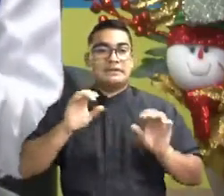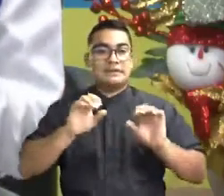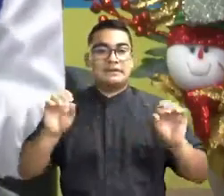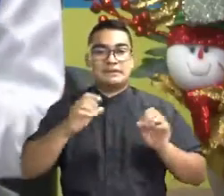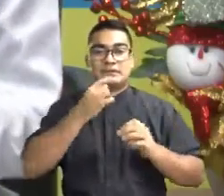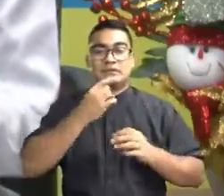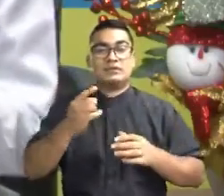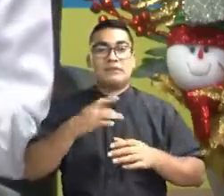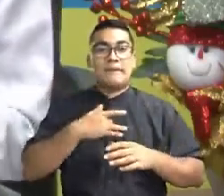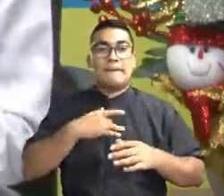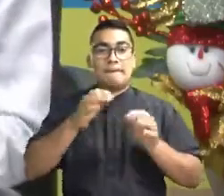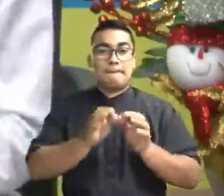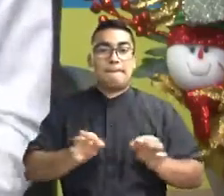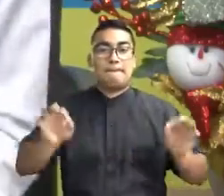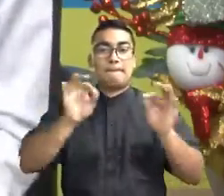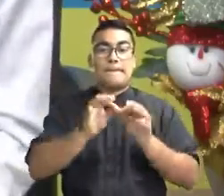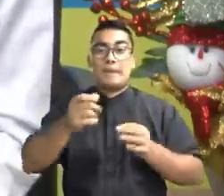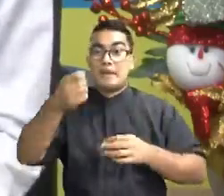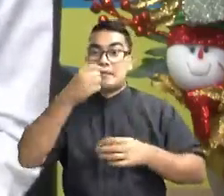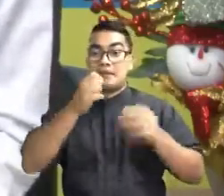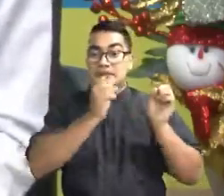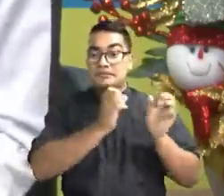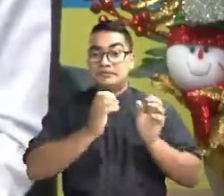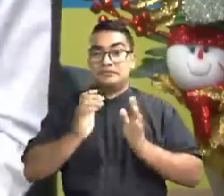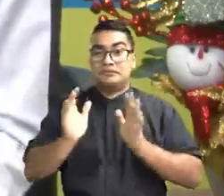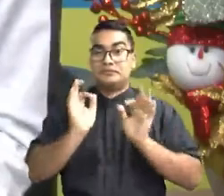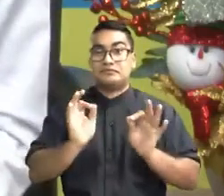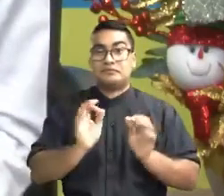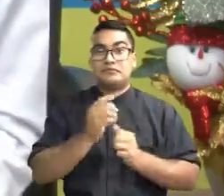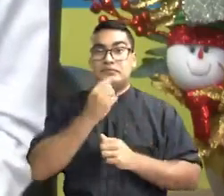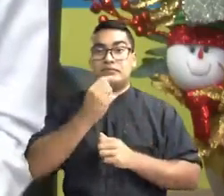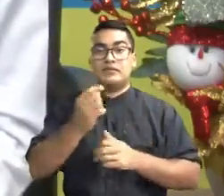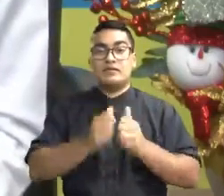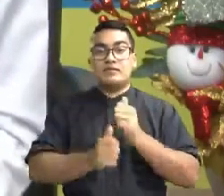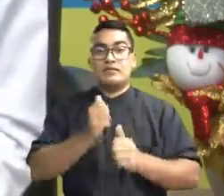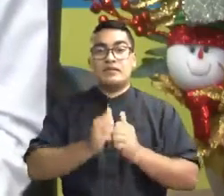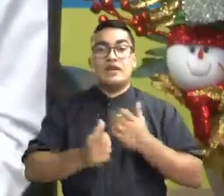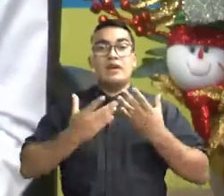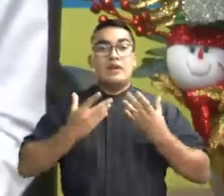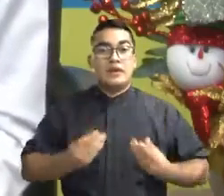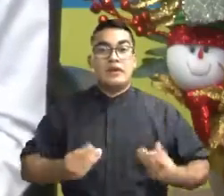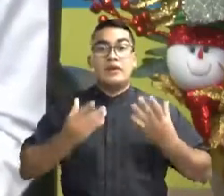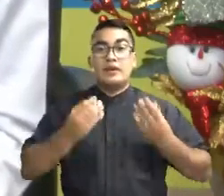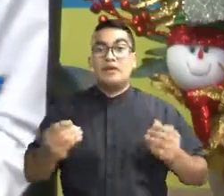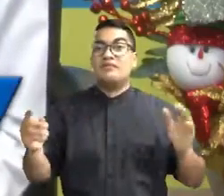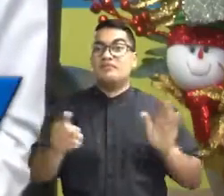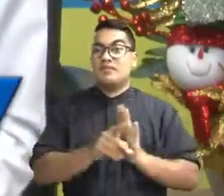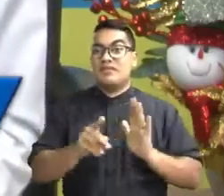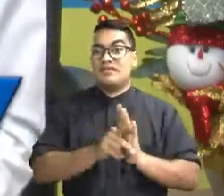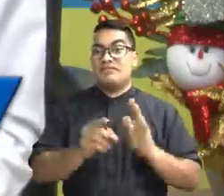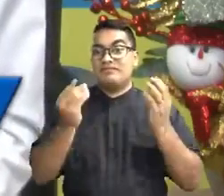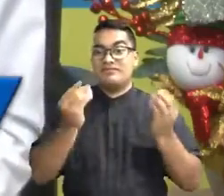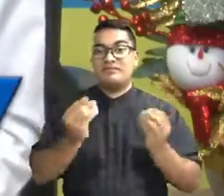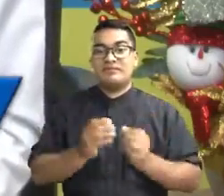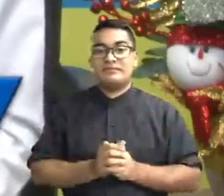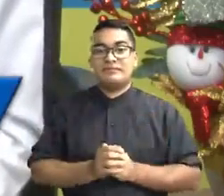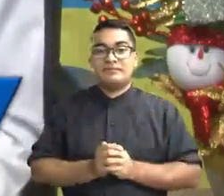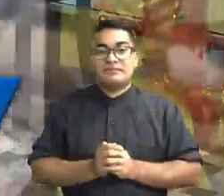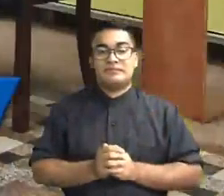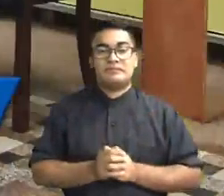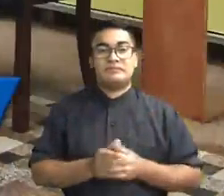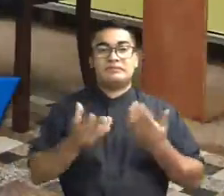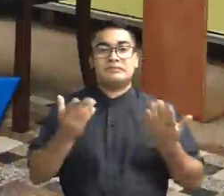tratamiento estrictamente, si no, menos, porque es un daño pulmonar bastante severo, la fibrosis es bastante severa. ¿Esta